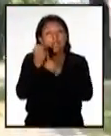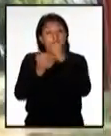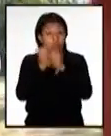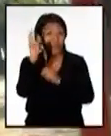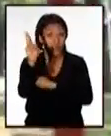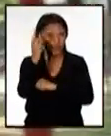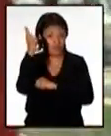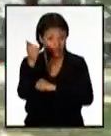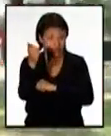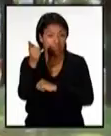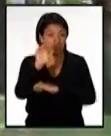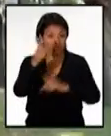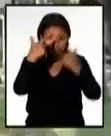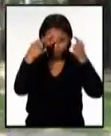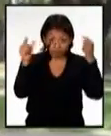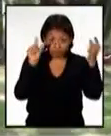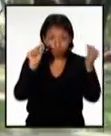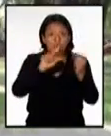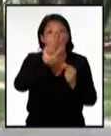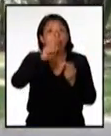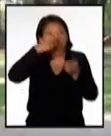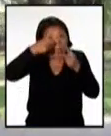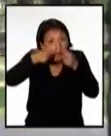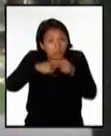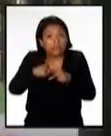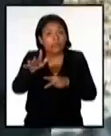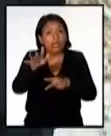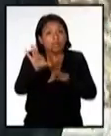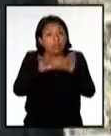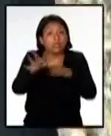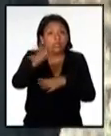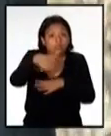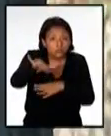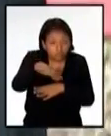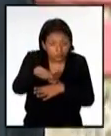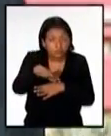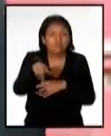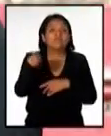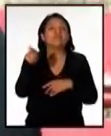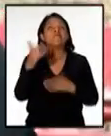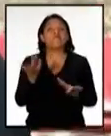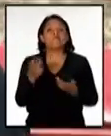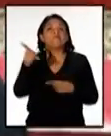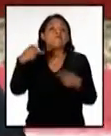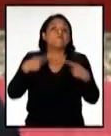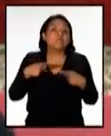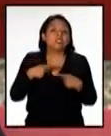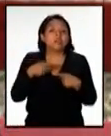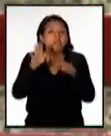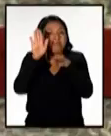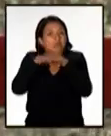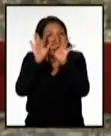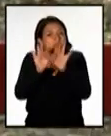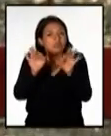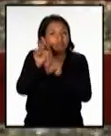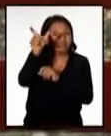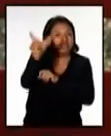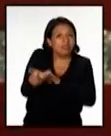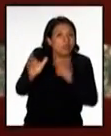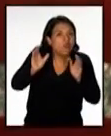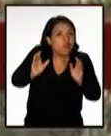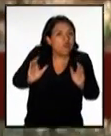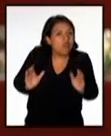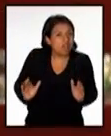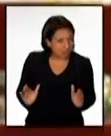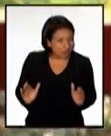universitaria, María Isabel emprendió la aventura de buscar trabajo. Les interesa más el físico. Yo me